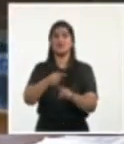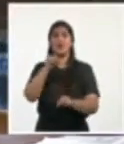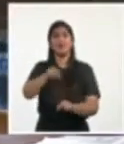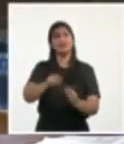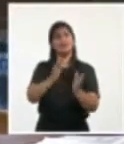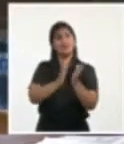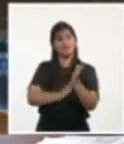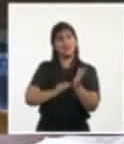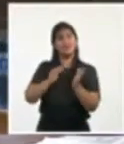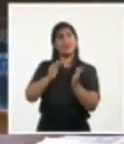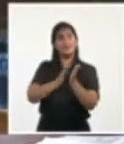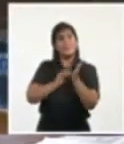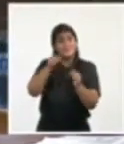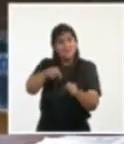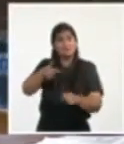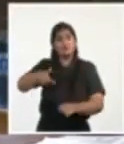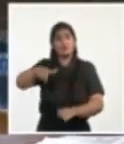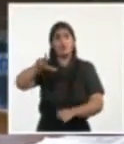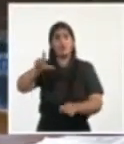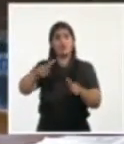mes de julio se asciende a